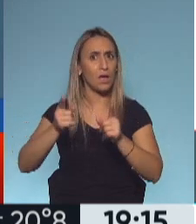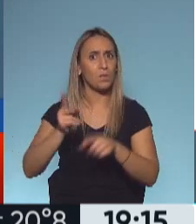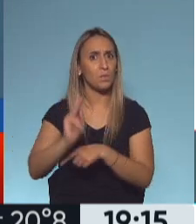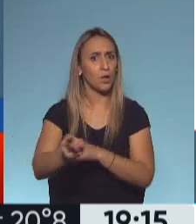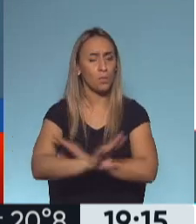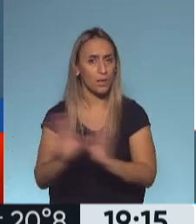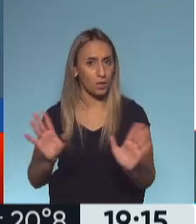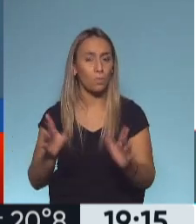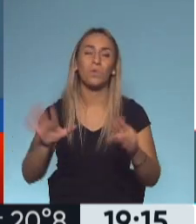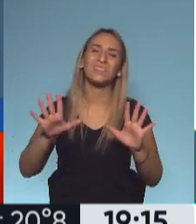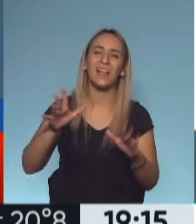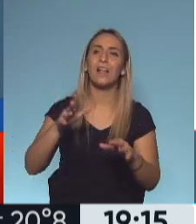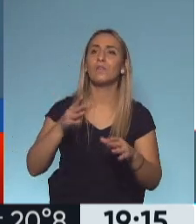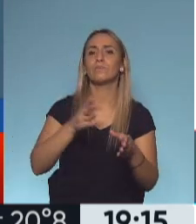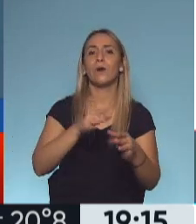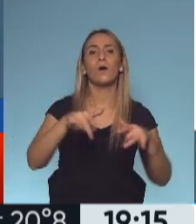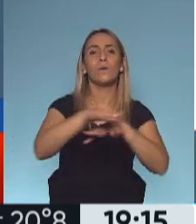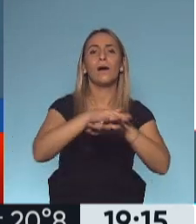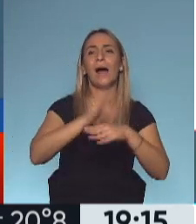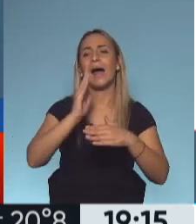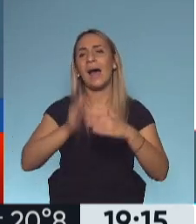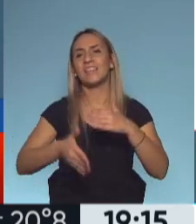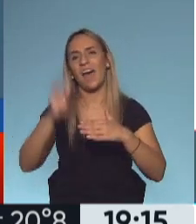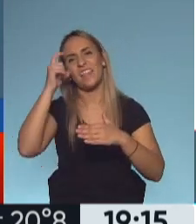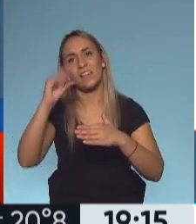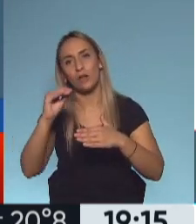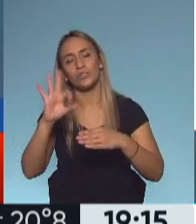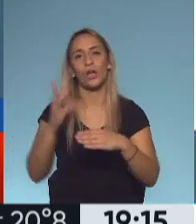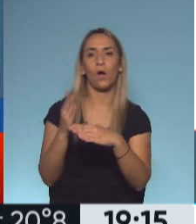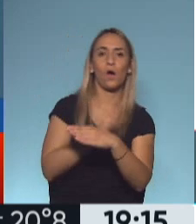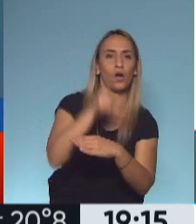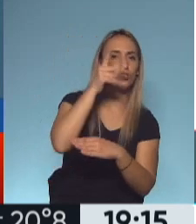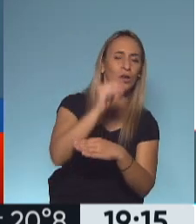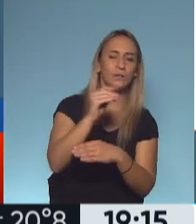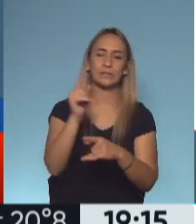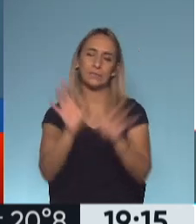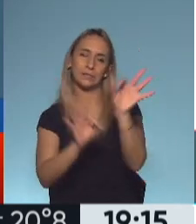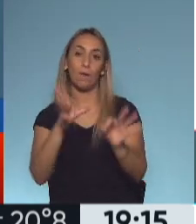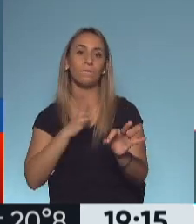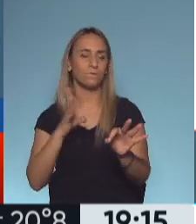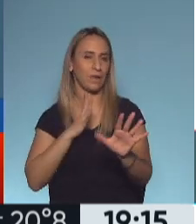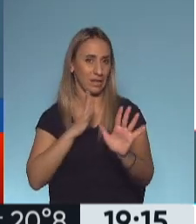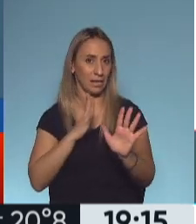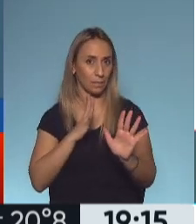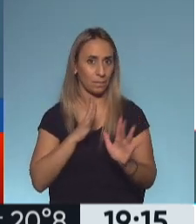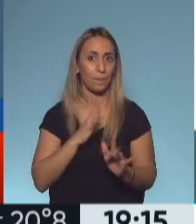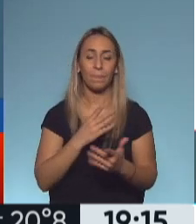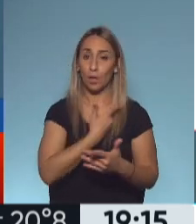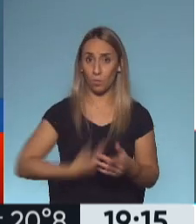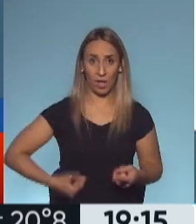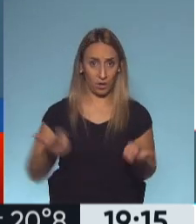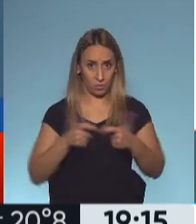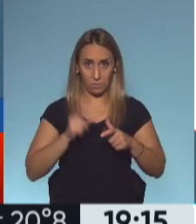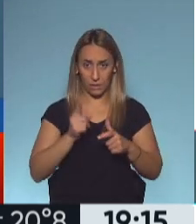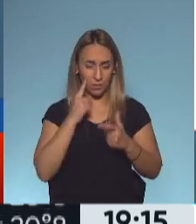puede ser... Esto está en estudio, tal vez no se anuncie hoy, pero lógicamente es una de las cartas que tiene el gobierno entre manos. Y esto que decían es literal.